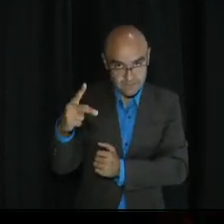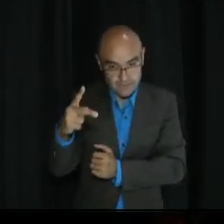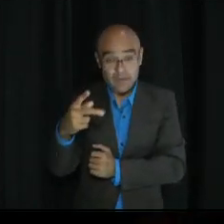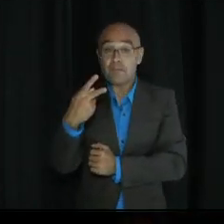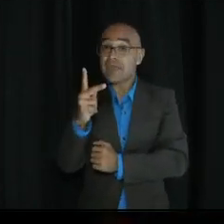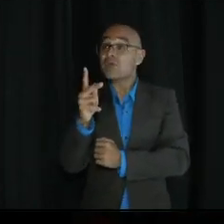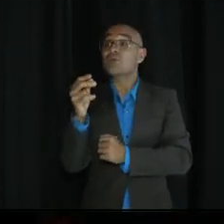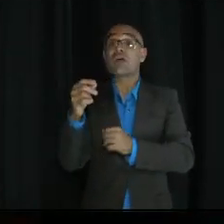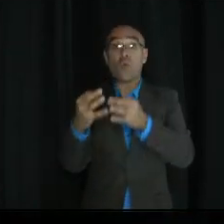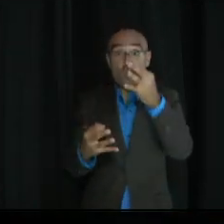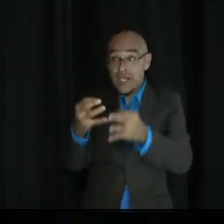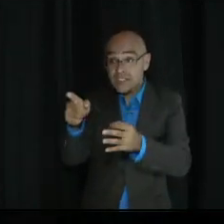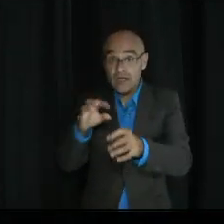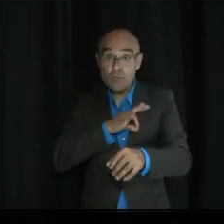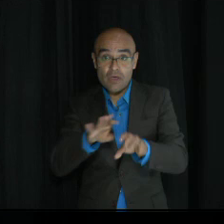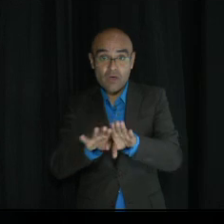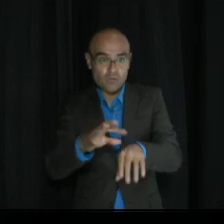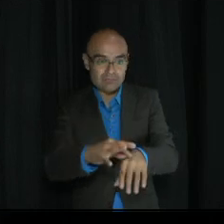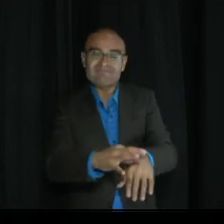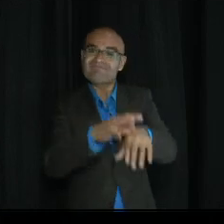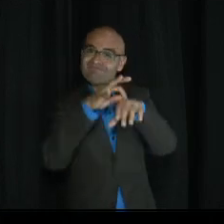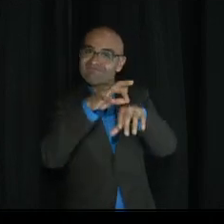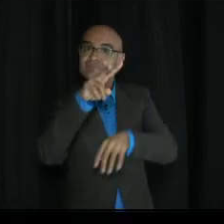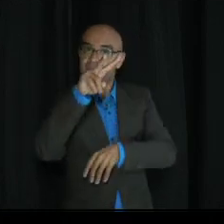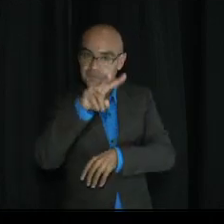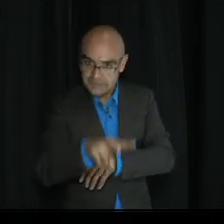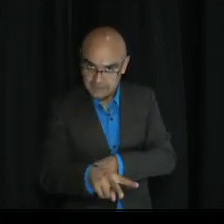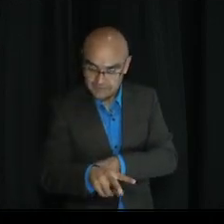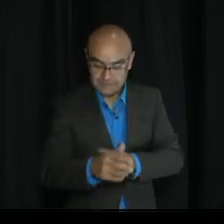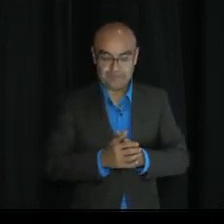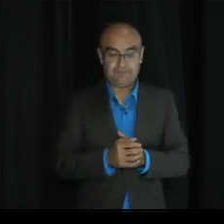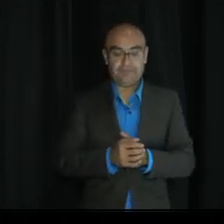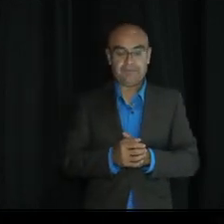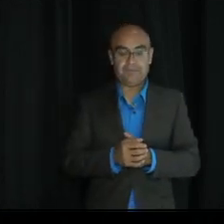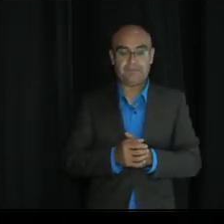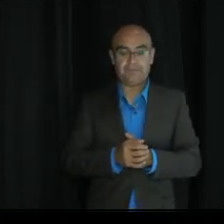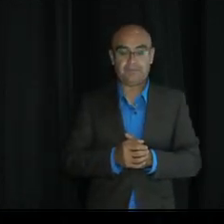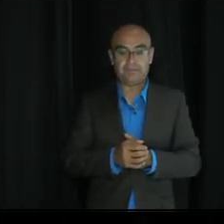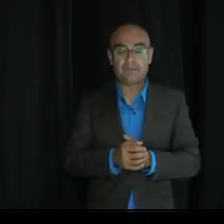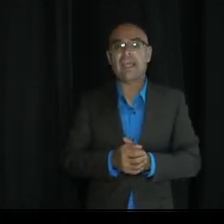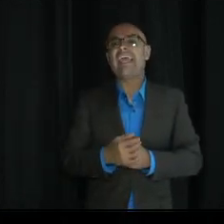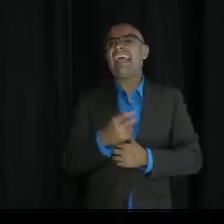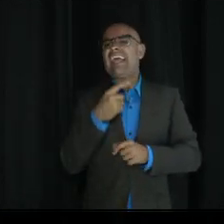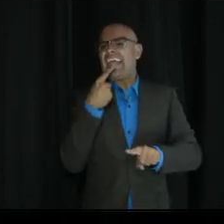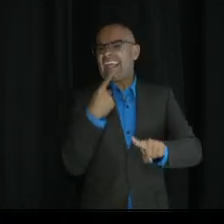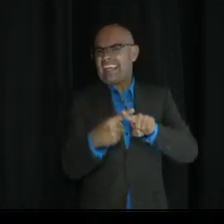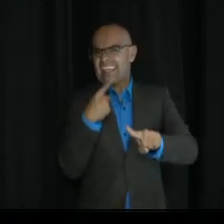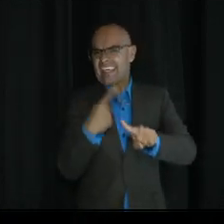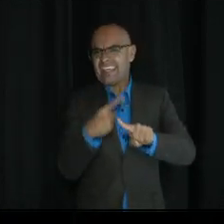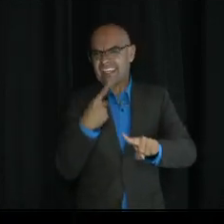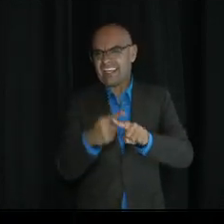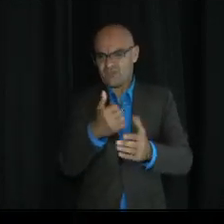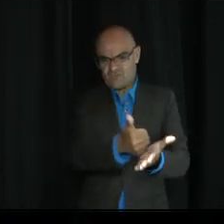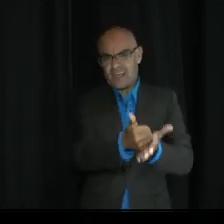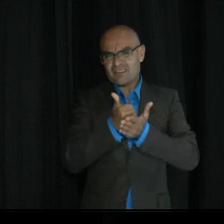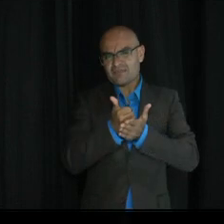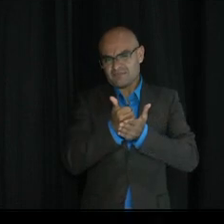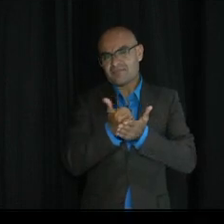de estos delitos y con ayuda de estos peritos. Bueno,